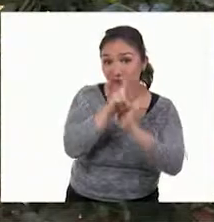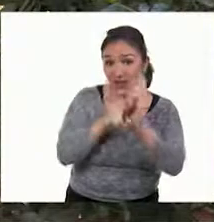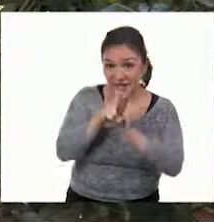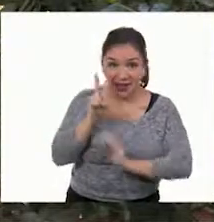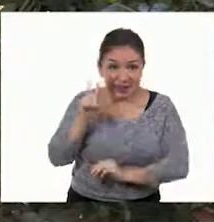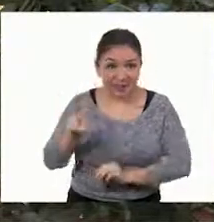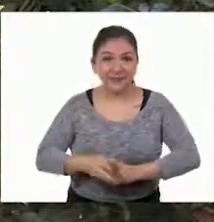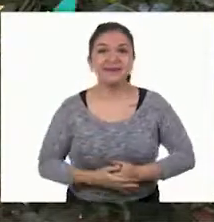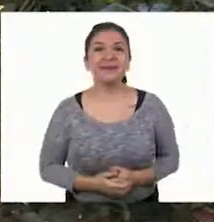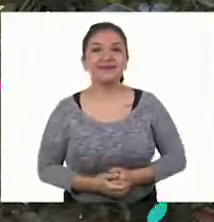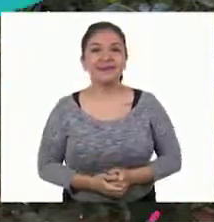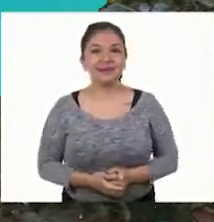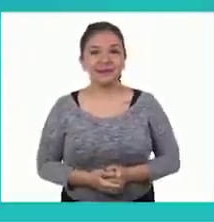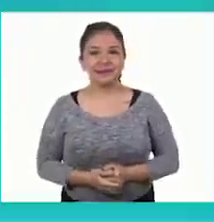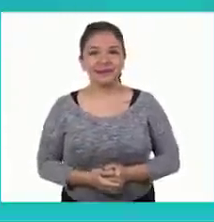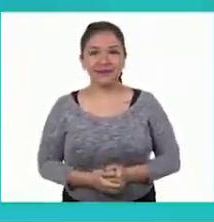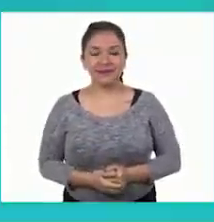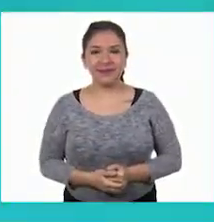video!